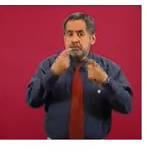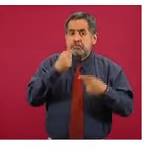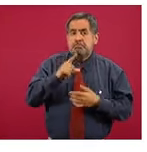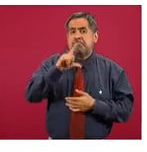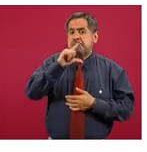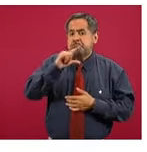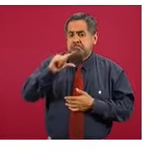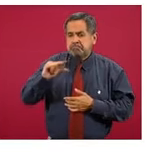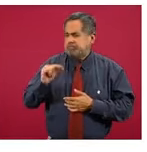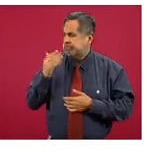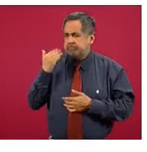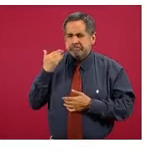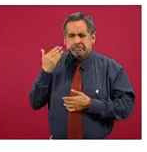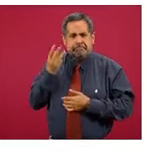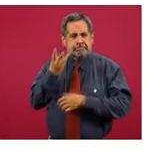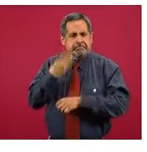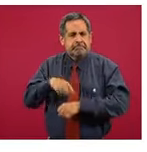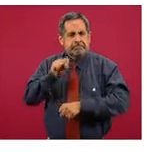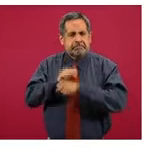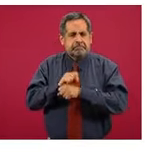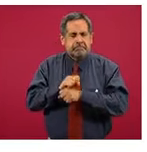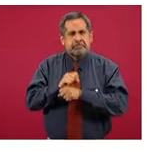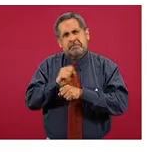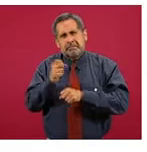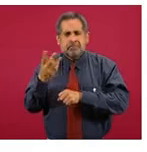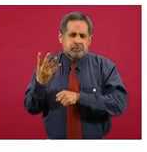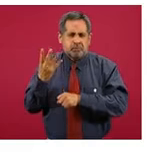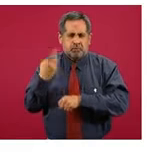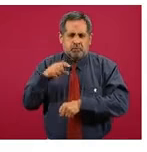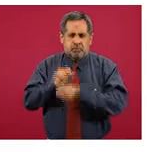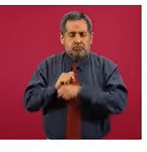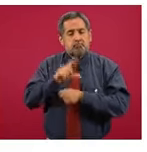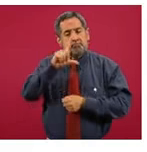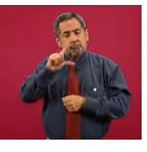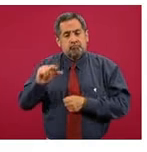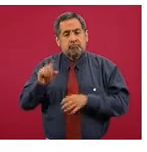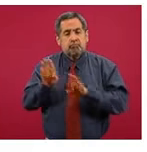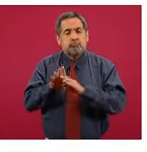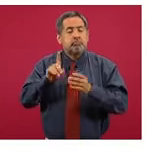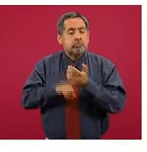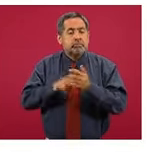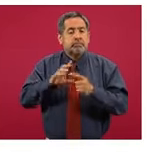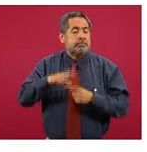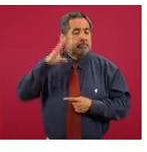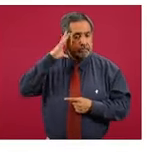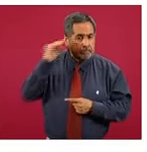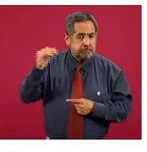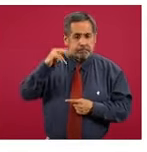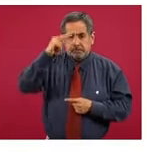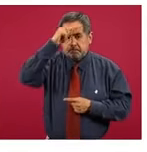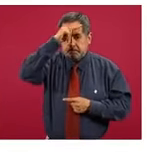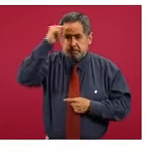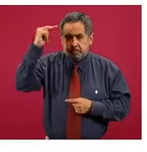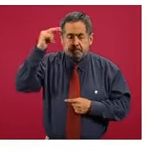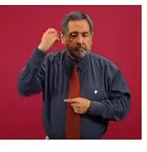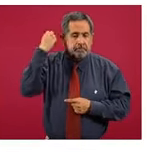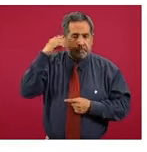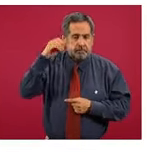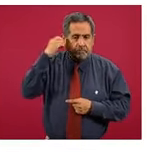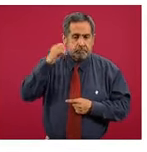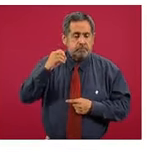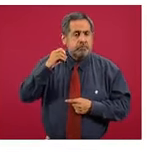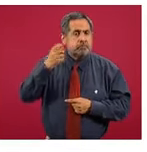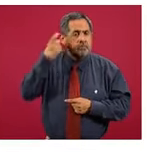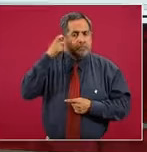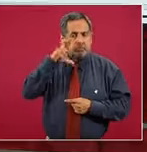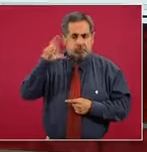importante en las últimas 3 semanas o 4 semanas, y estos son los estados de Colima, Nayarit, Oaxaca y